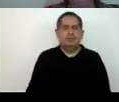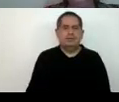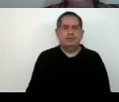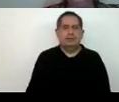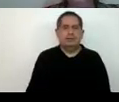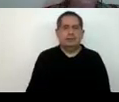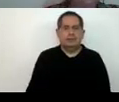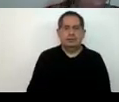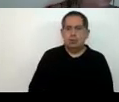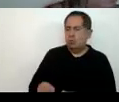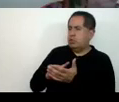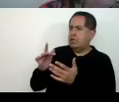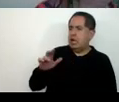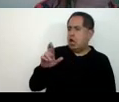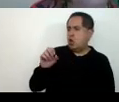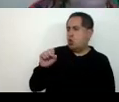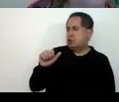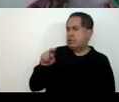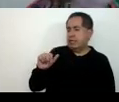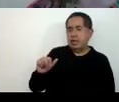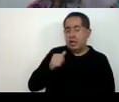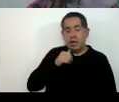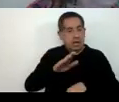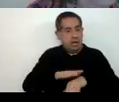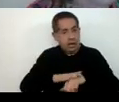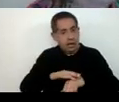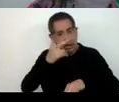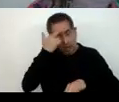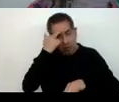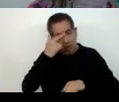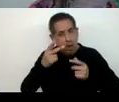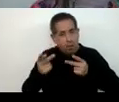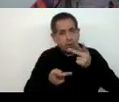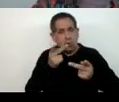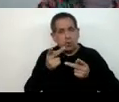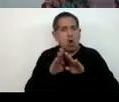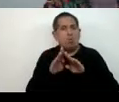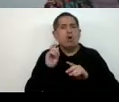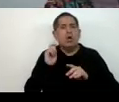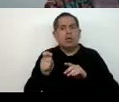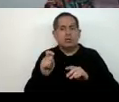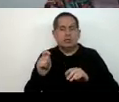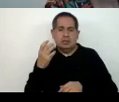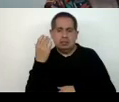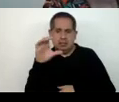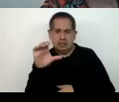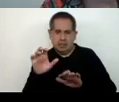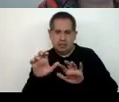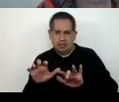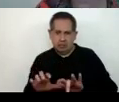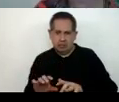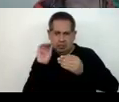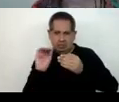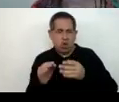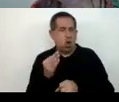Muchas gracias, Rosana. Les recordamos que las preguntas se hacen a través del chat. Entonces, a partir